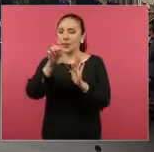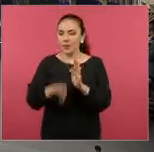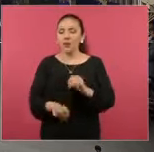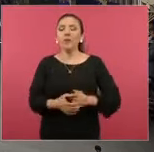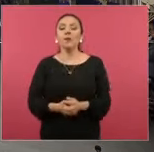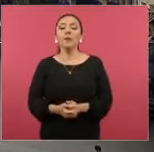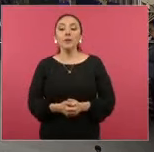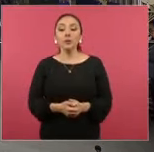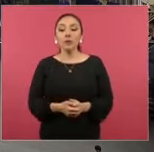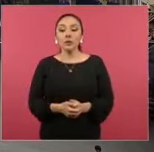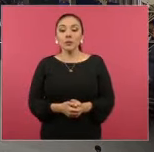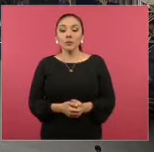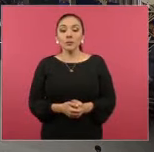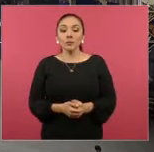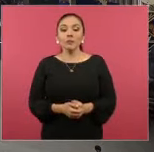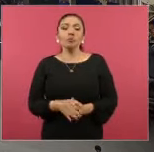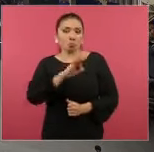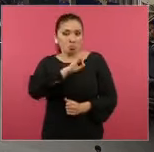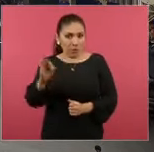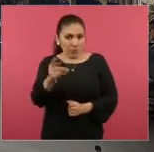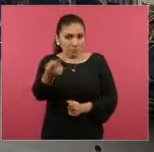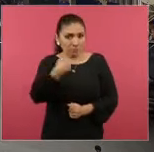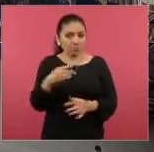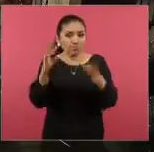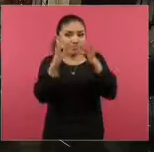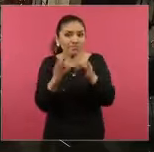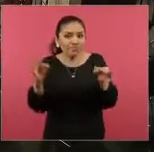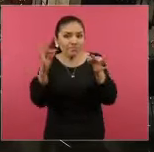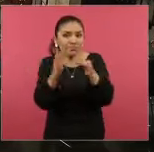también quisiera que nos explicaran